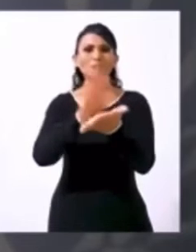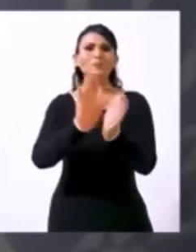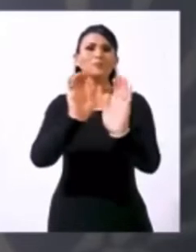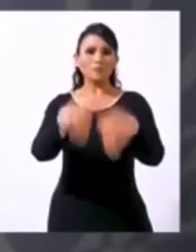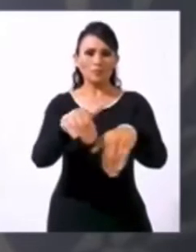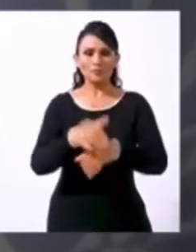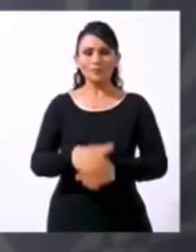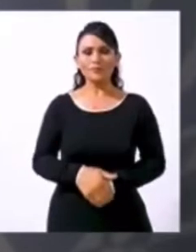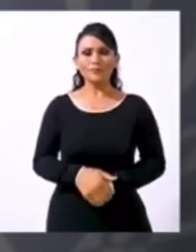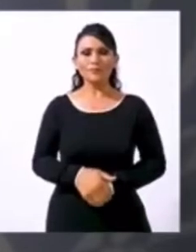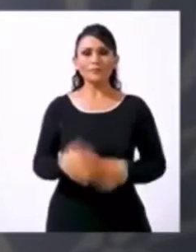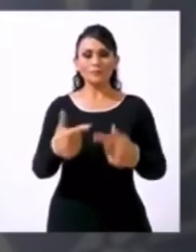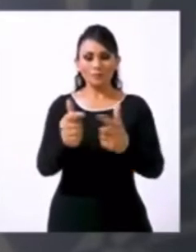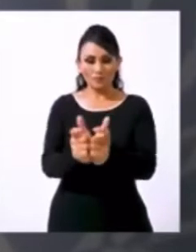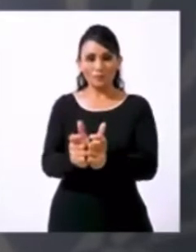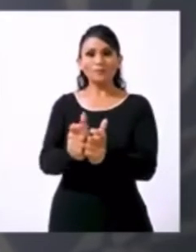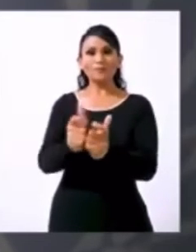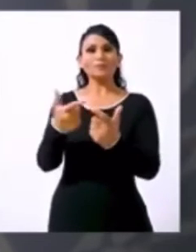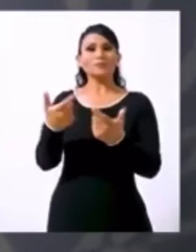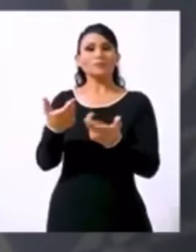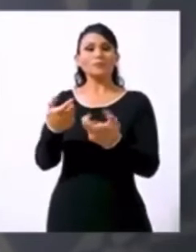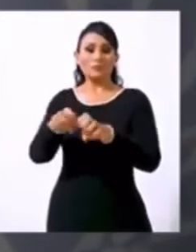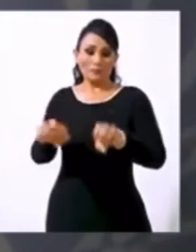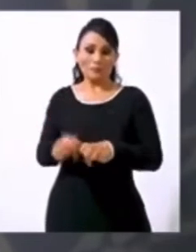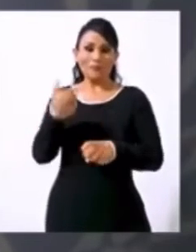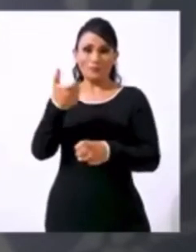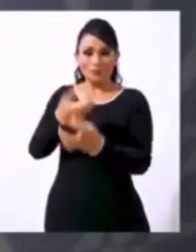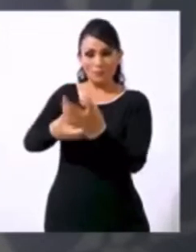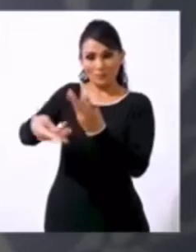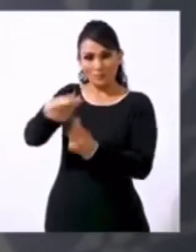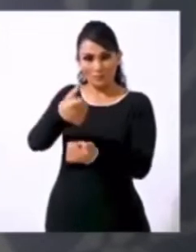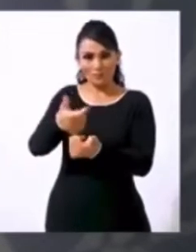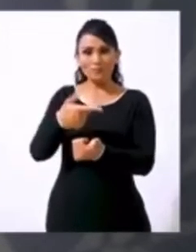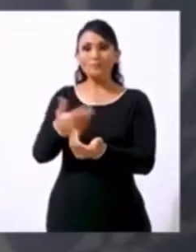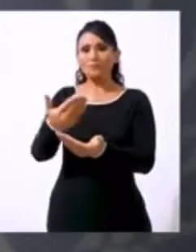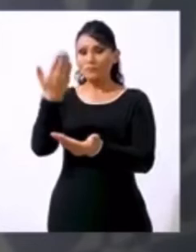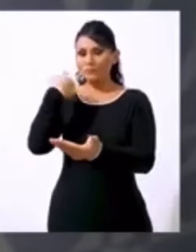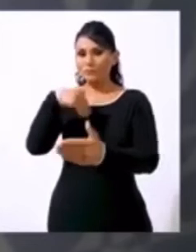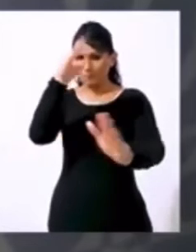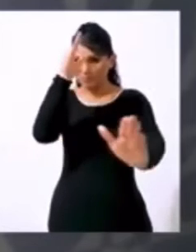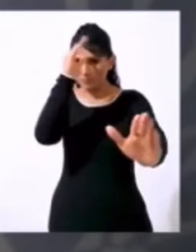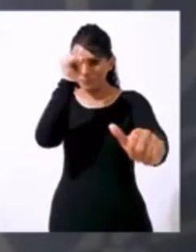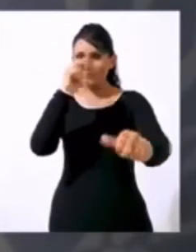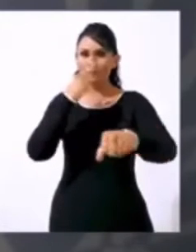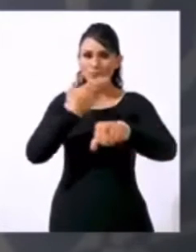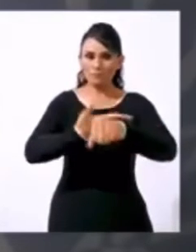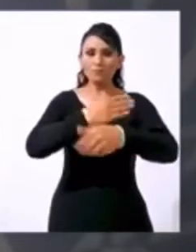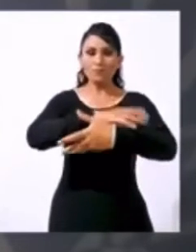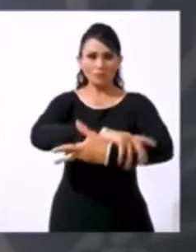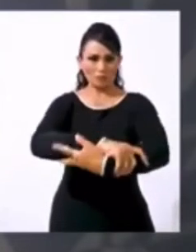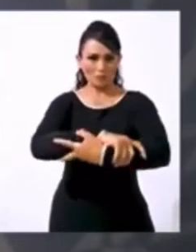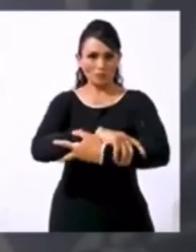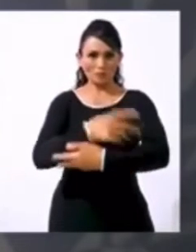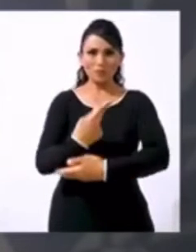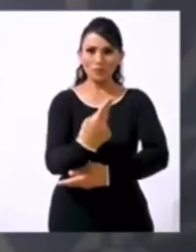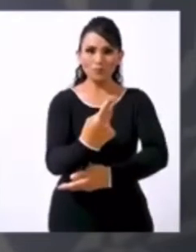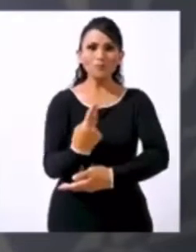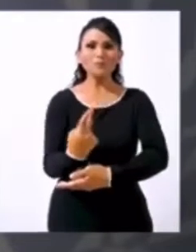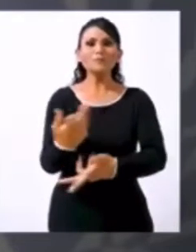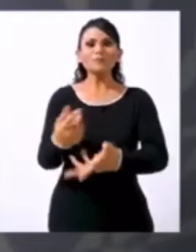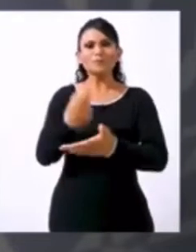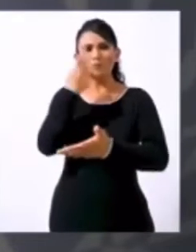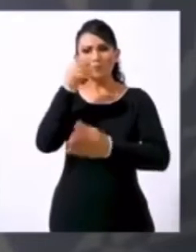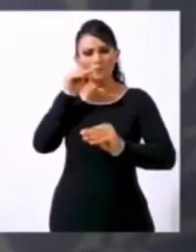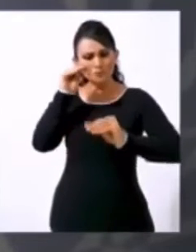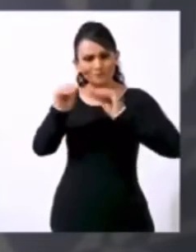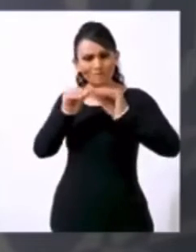económico, en apego al acuerdo de corresponsabilidad y solidaridad, trabaja en una iniciativa